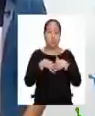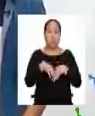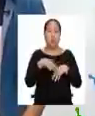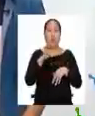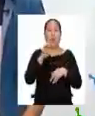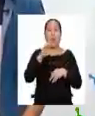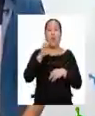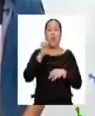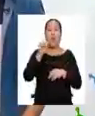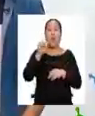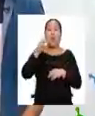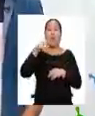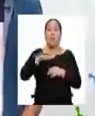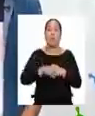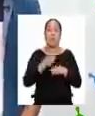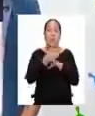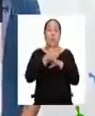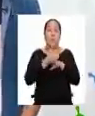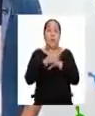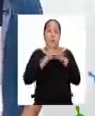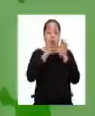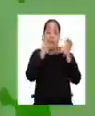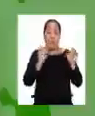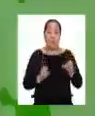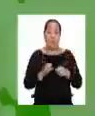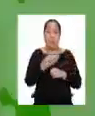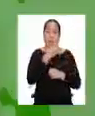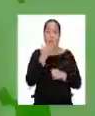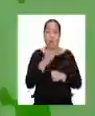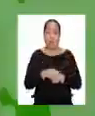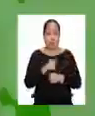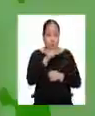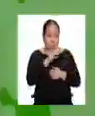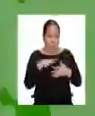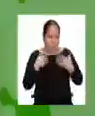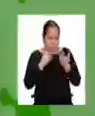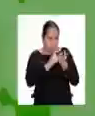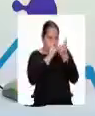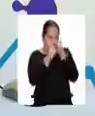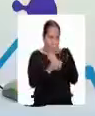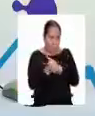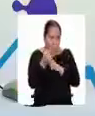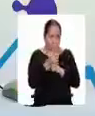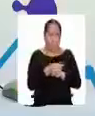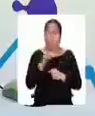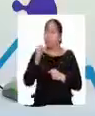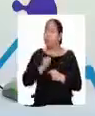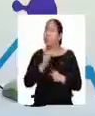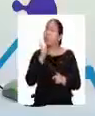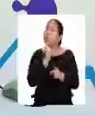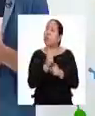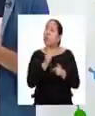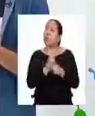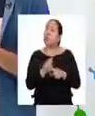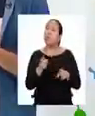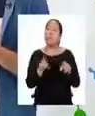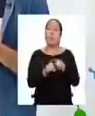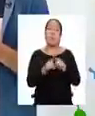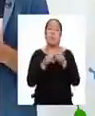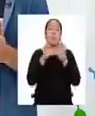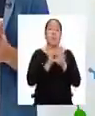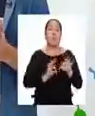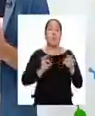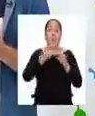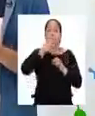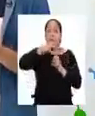un 70% menos dañinas que las usuales. ¿Y tú podrías transformarte en algo así? Afirmativo. También es importante saber